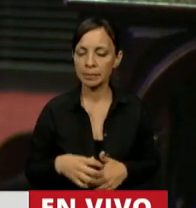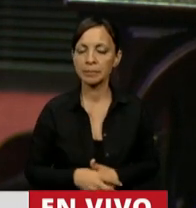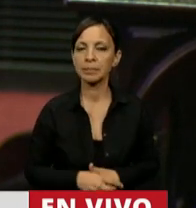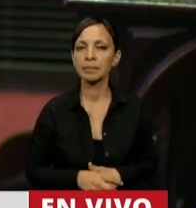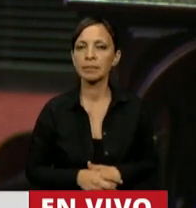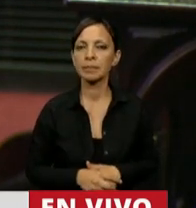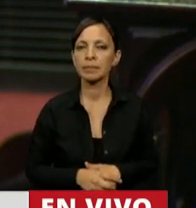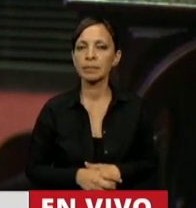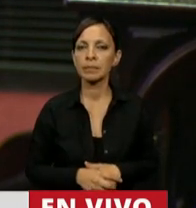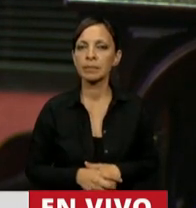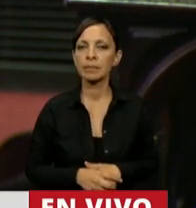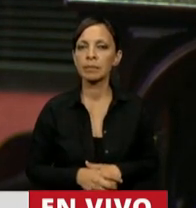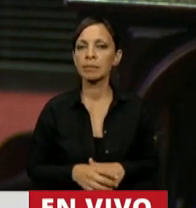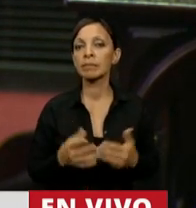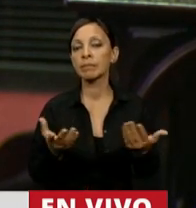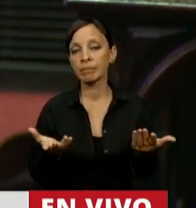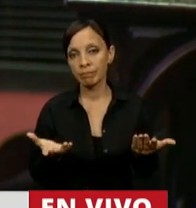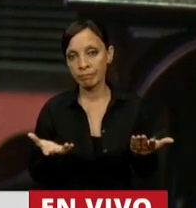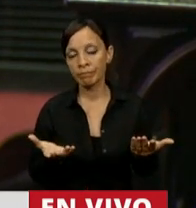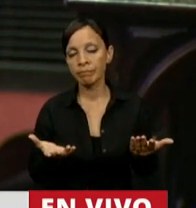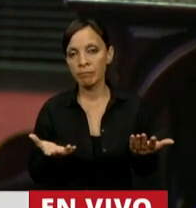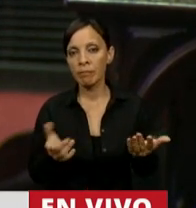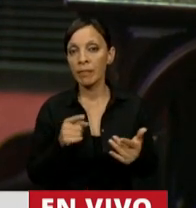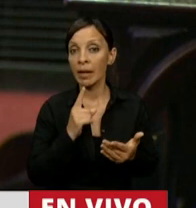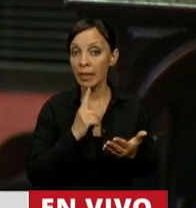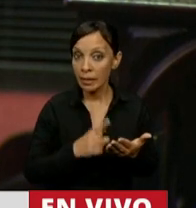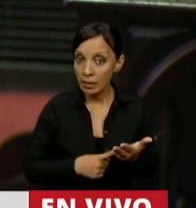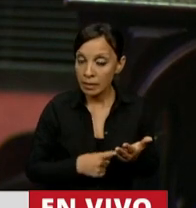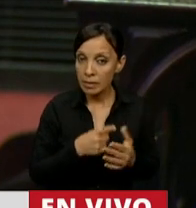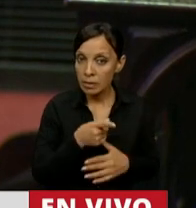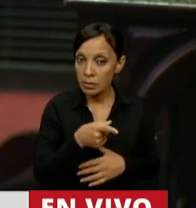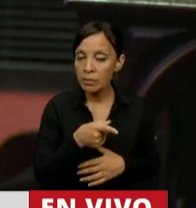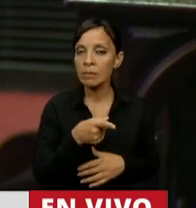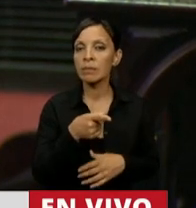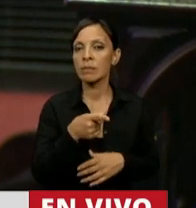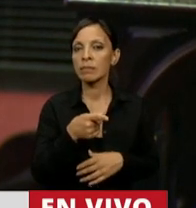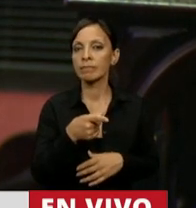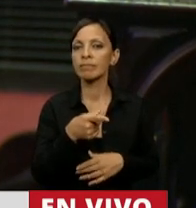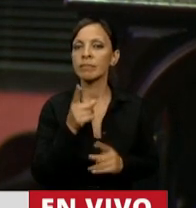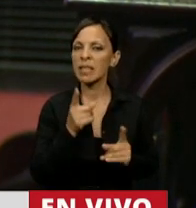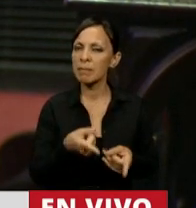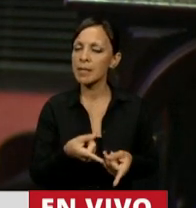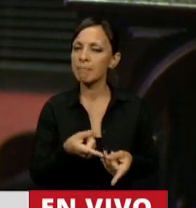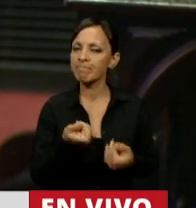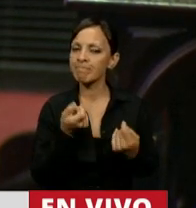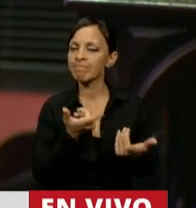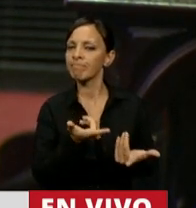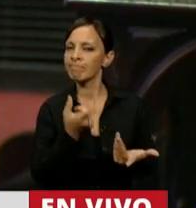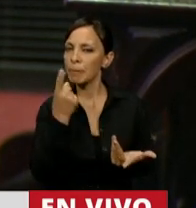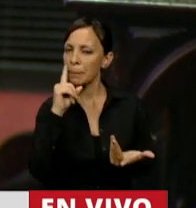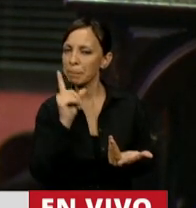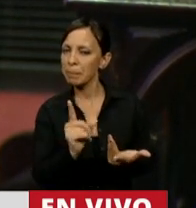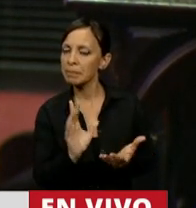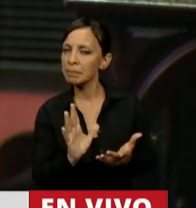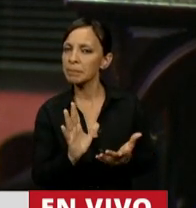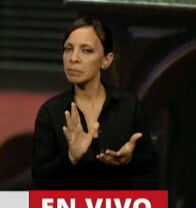Y es, por supuesto, una medida que atenta y amenaza